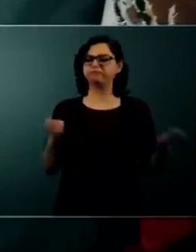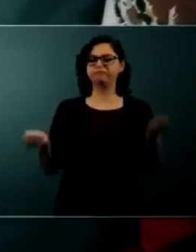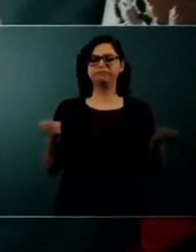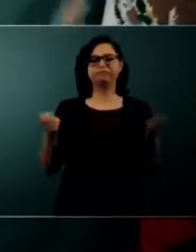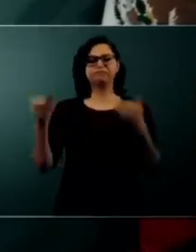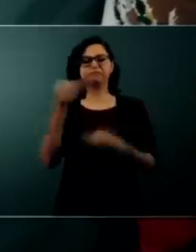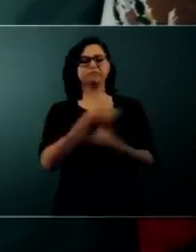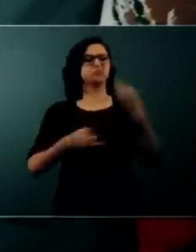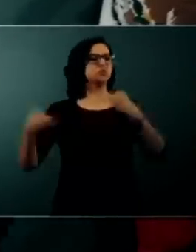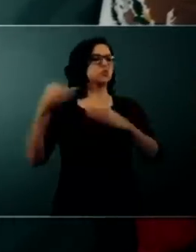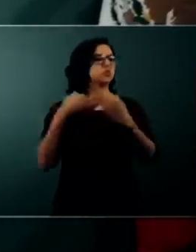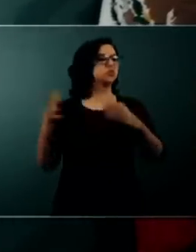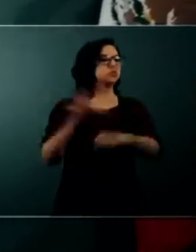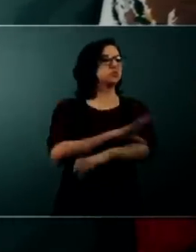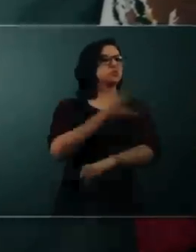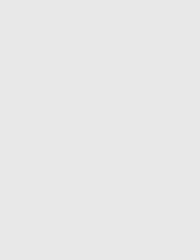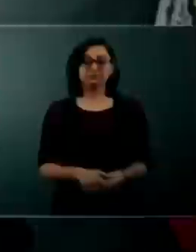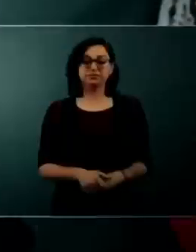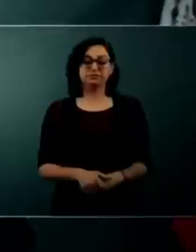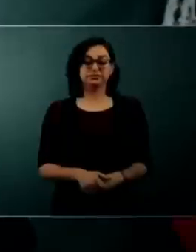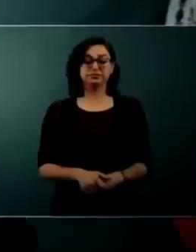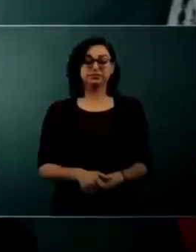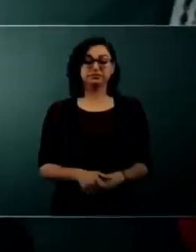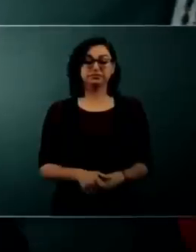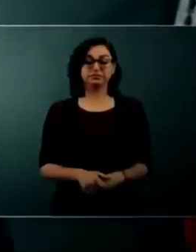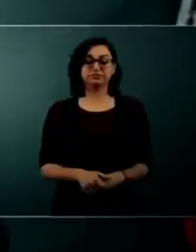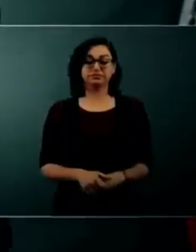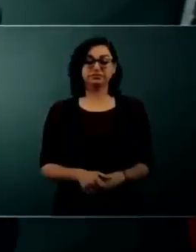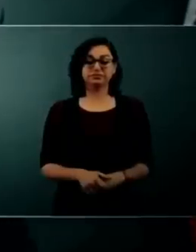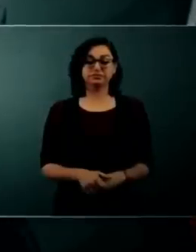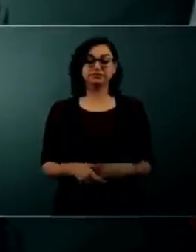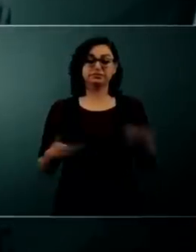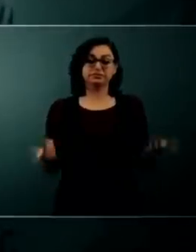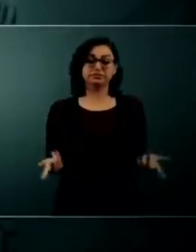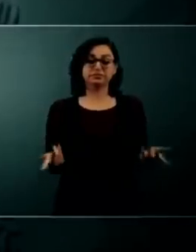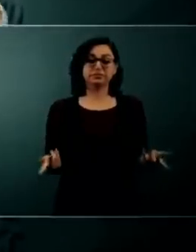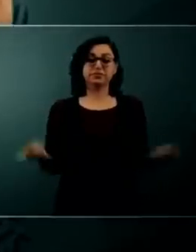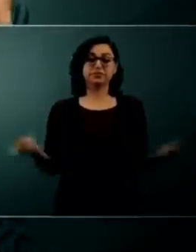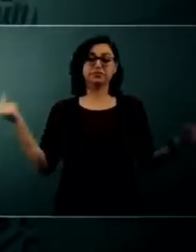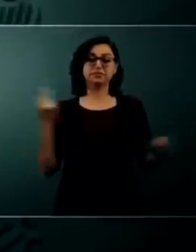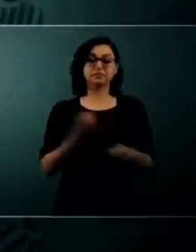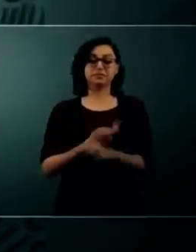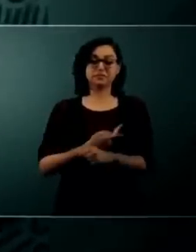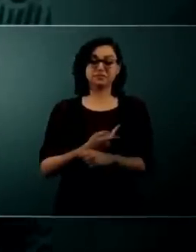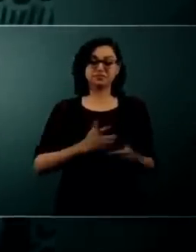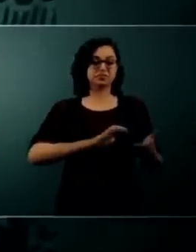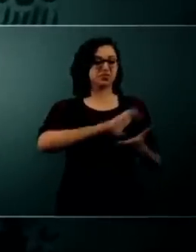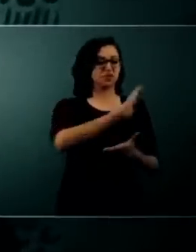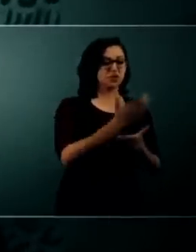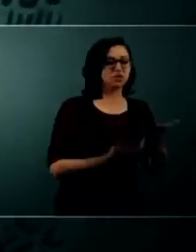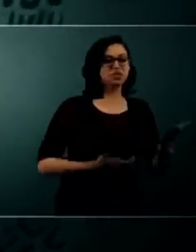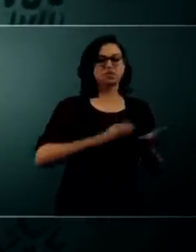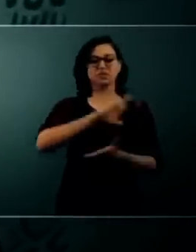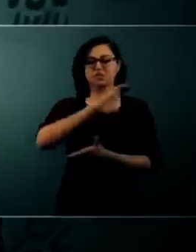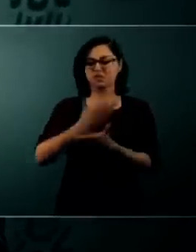de la industria eléctrica nacional y sus contratos